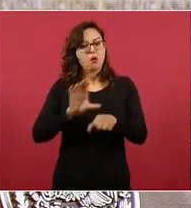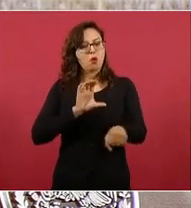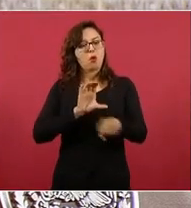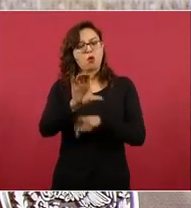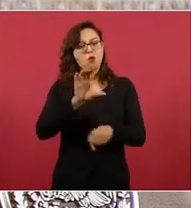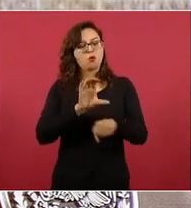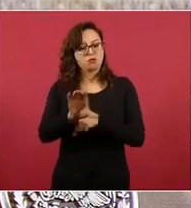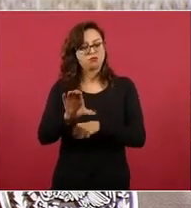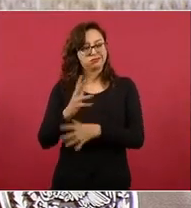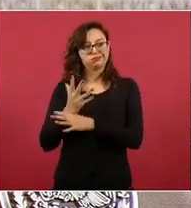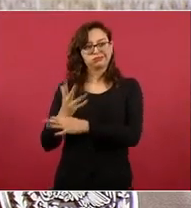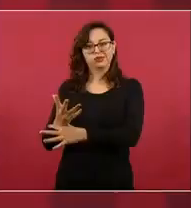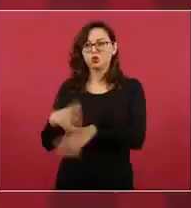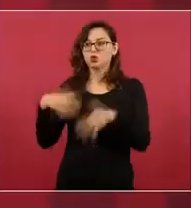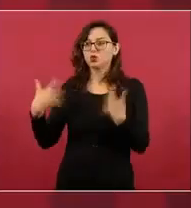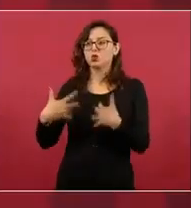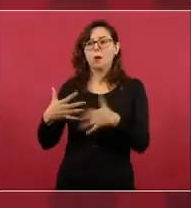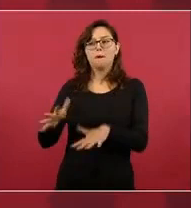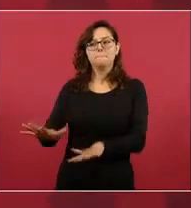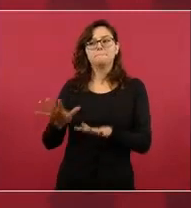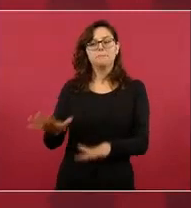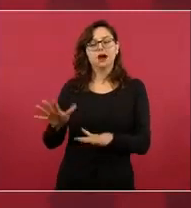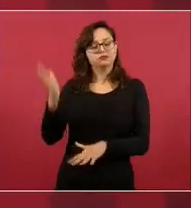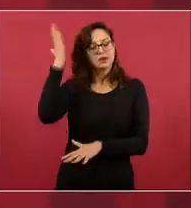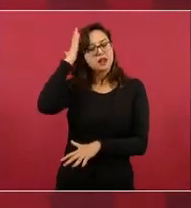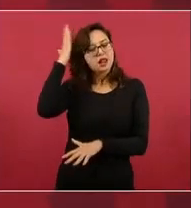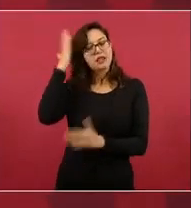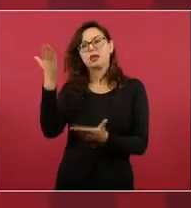un gran dirigente liberal